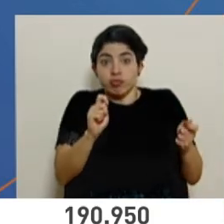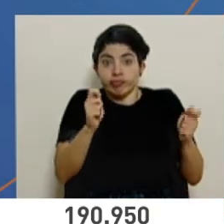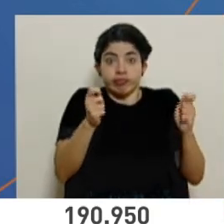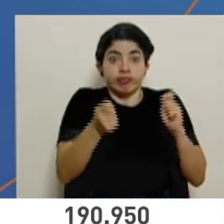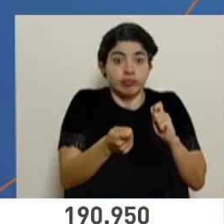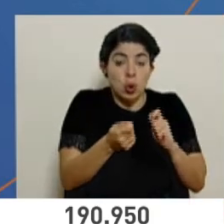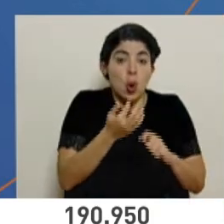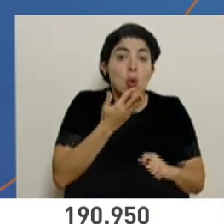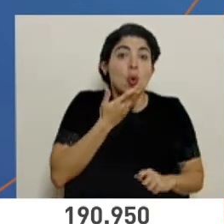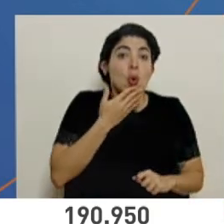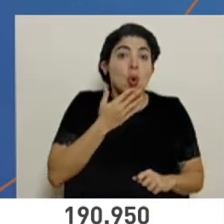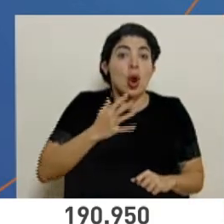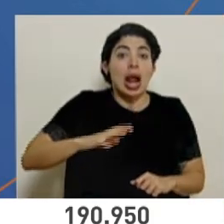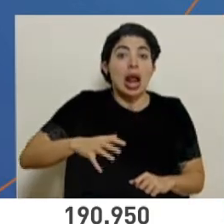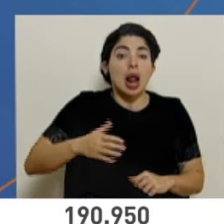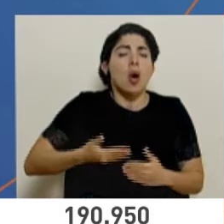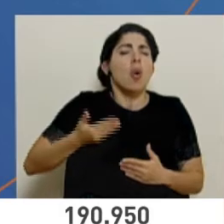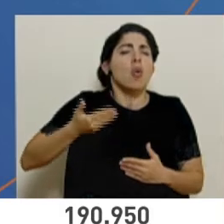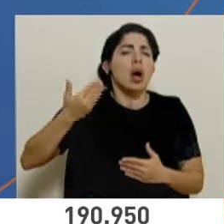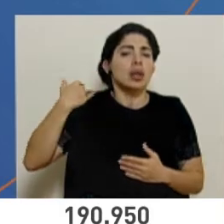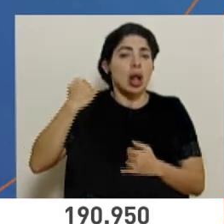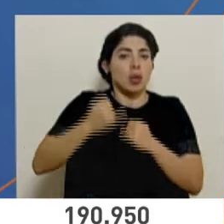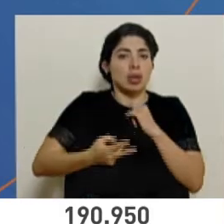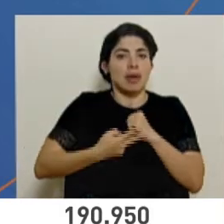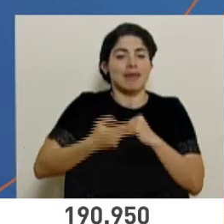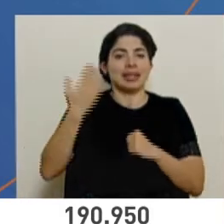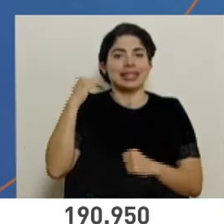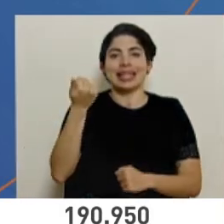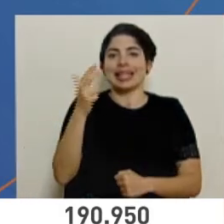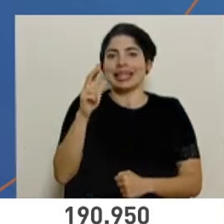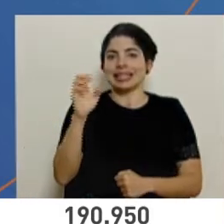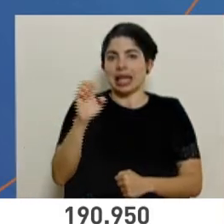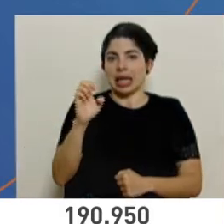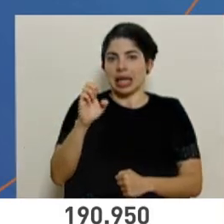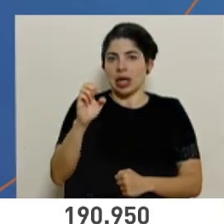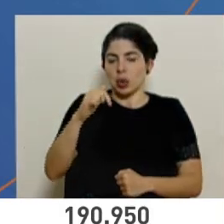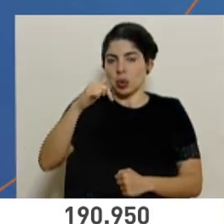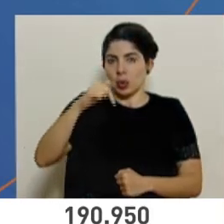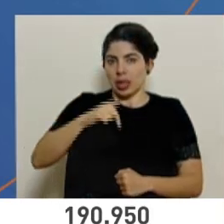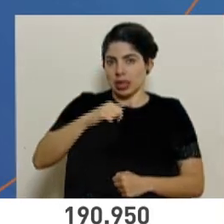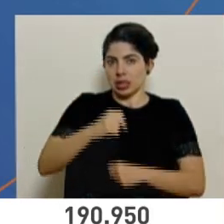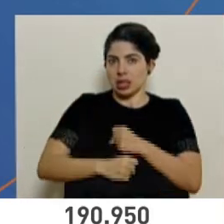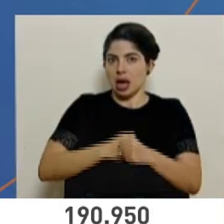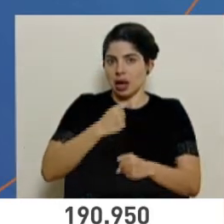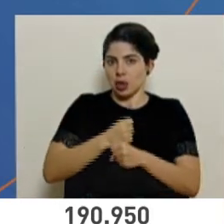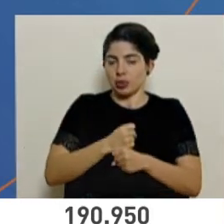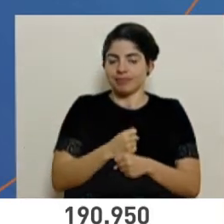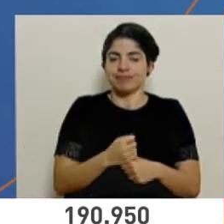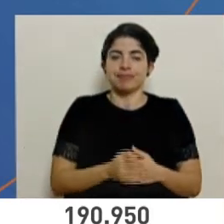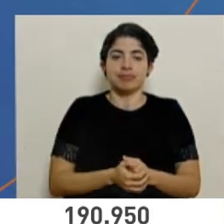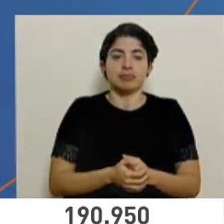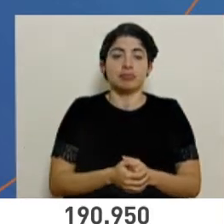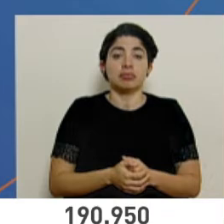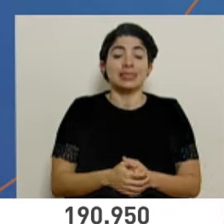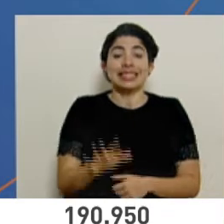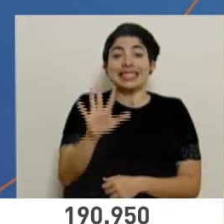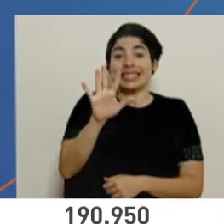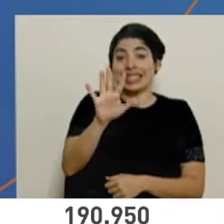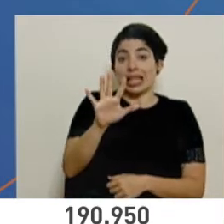la condición de alerta naranja fue el 13 de enero de este año. Por su parte,